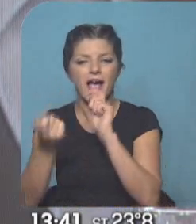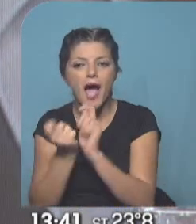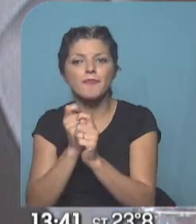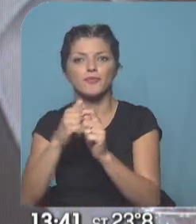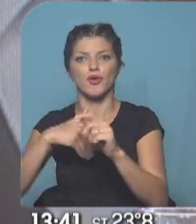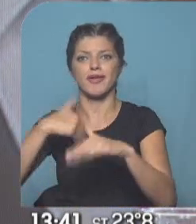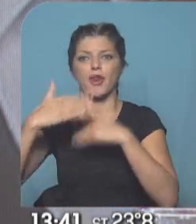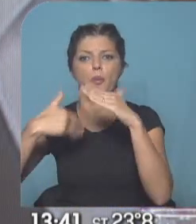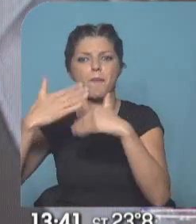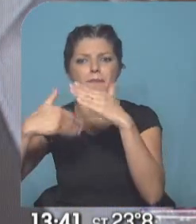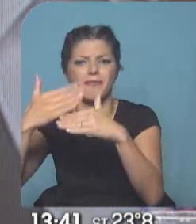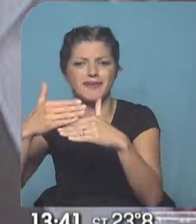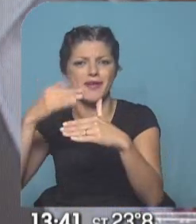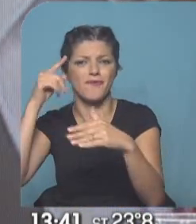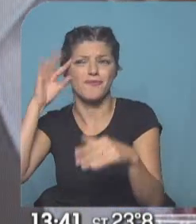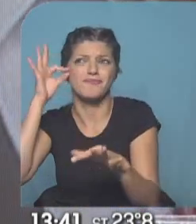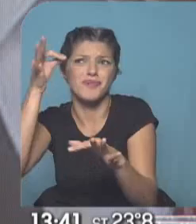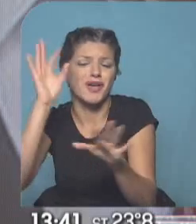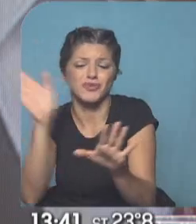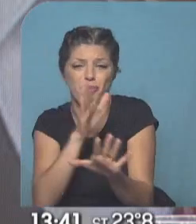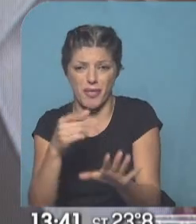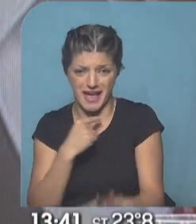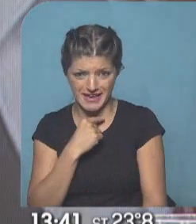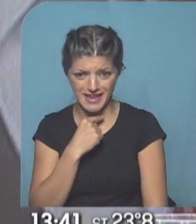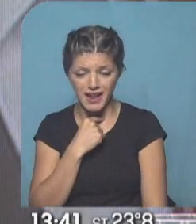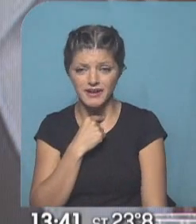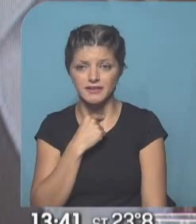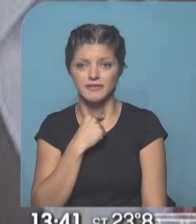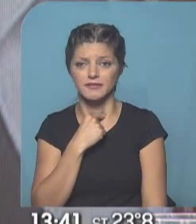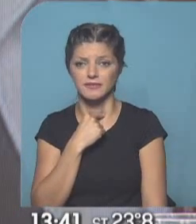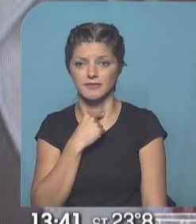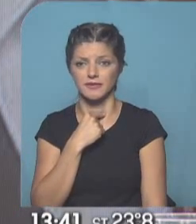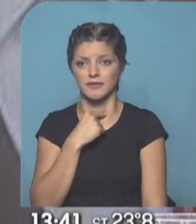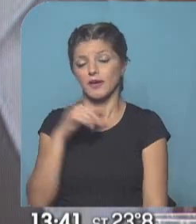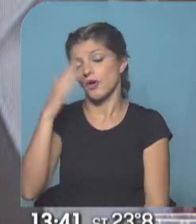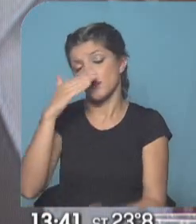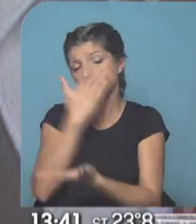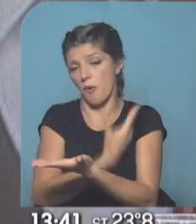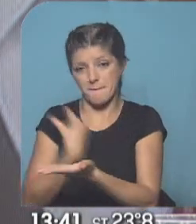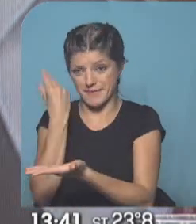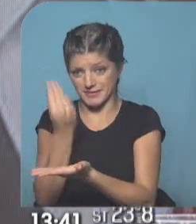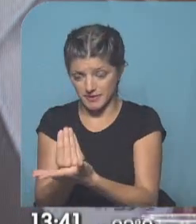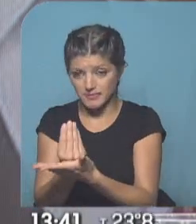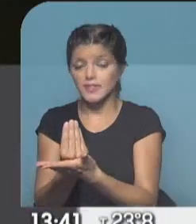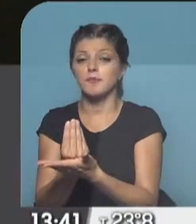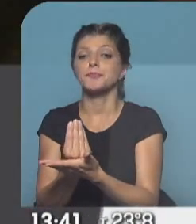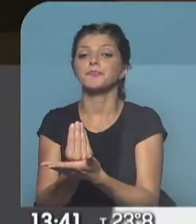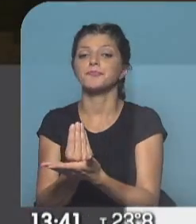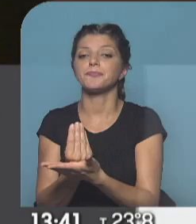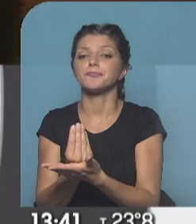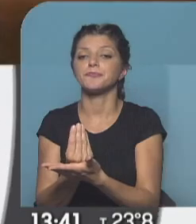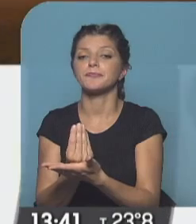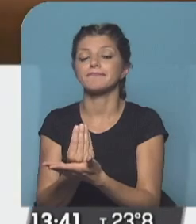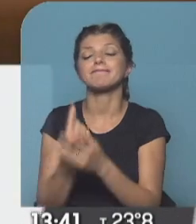que se quiere augurar para Angola con este nuevo liderazgo de Lourenço, es